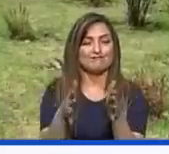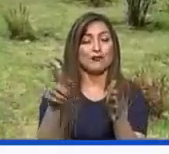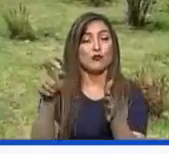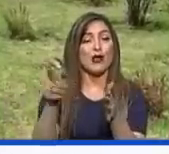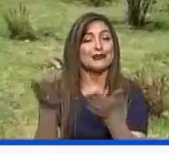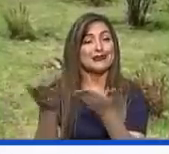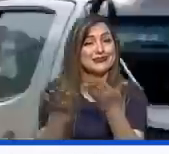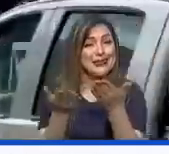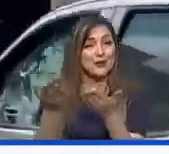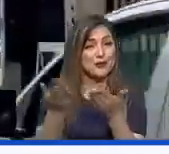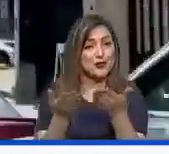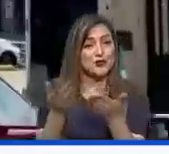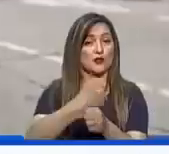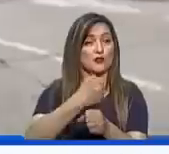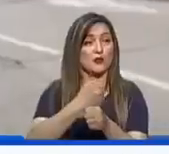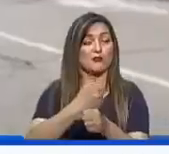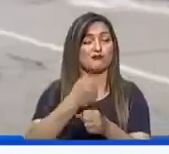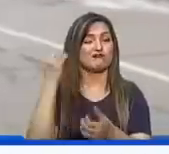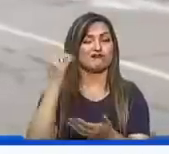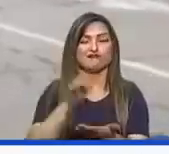durante la mañana